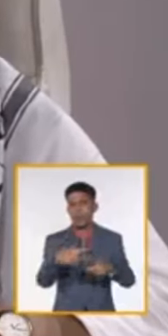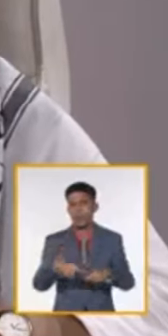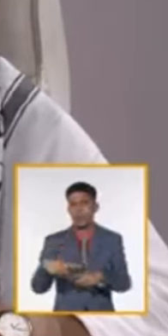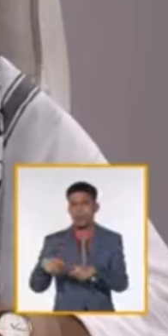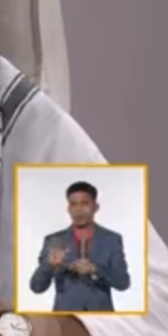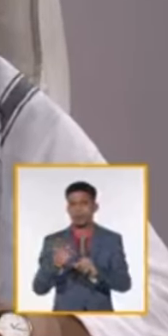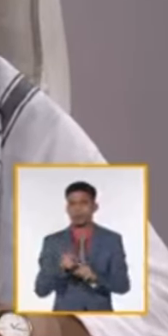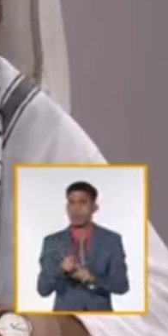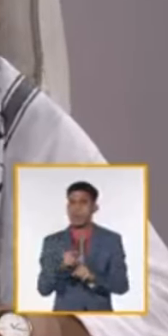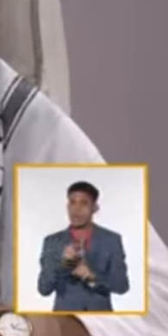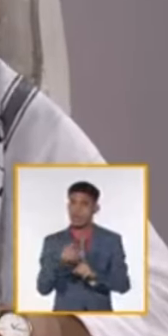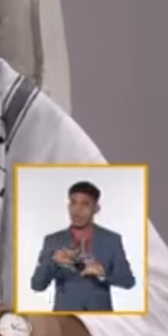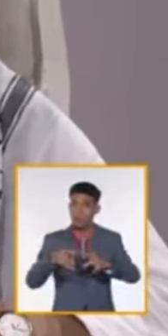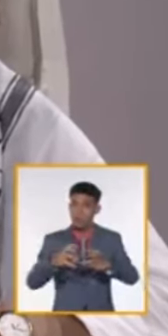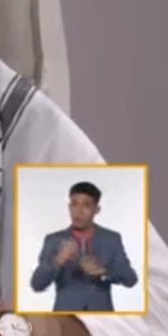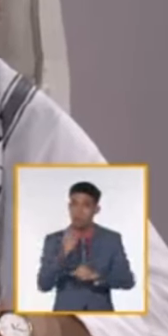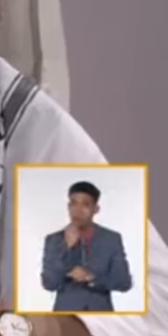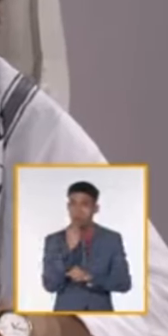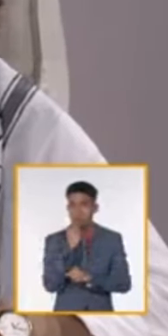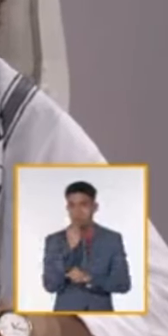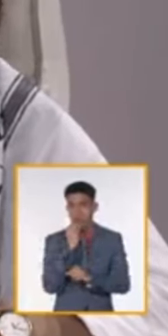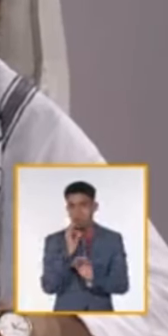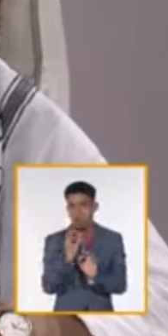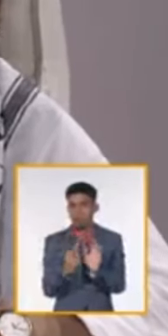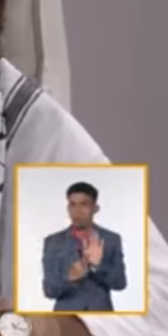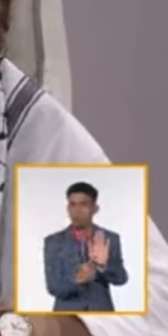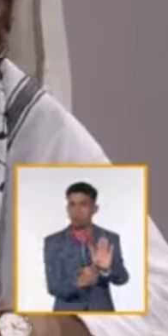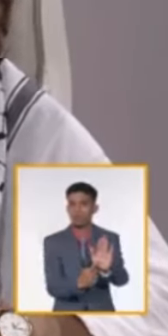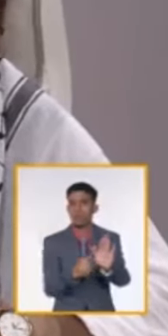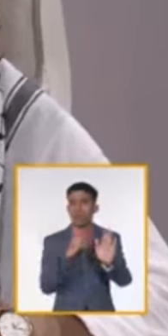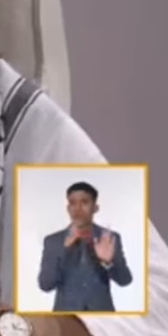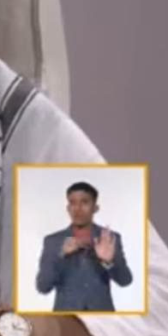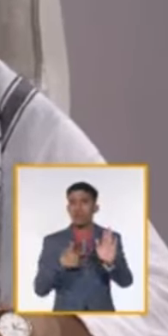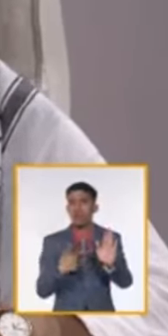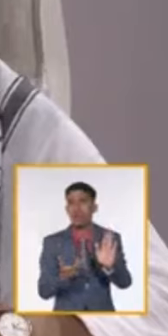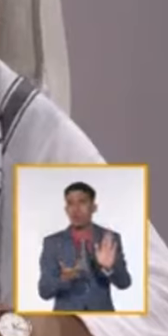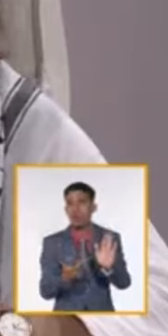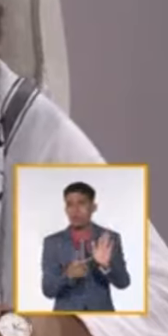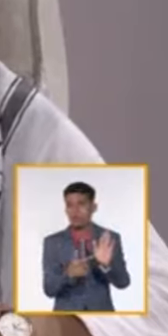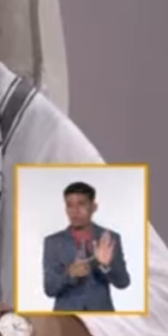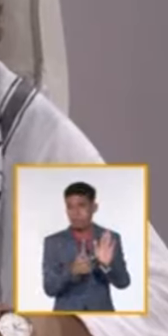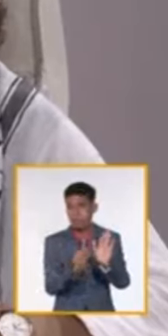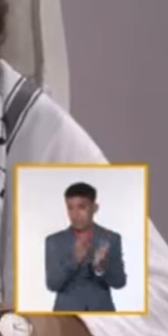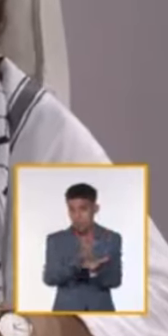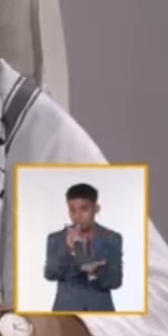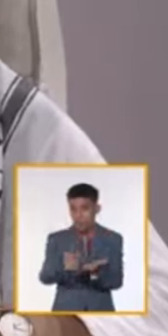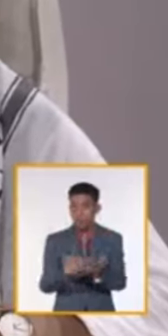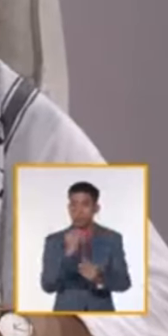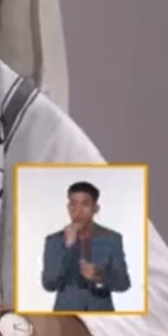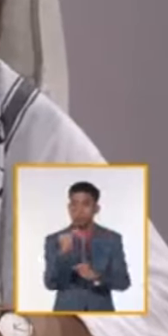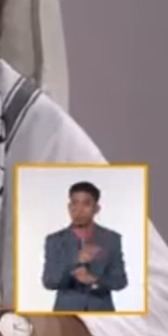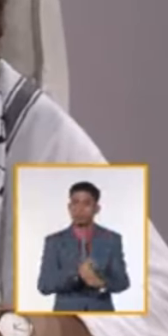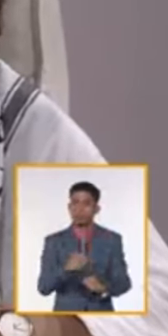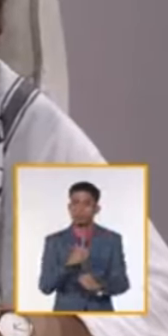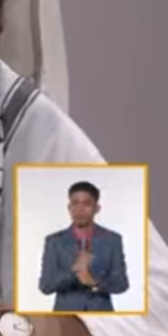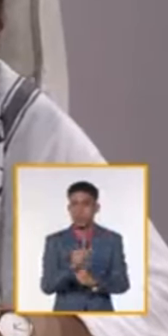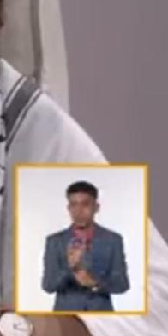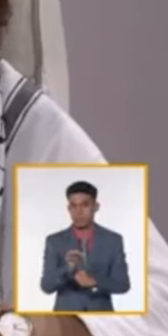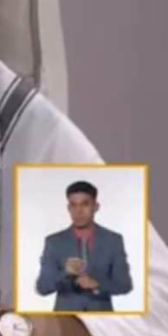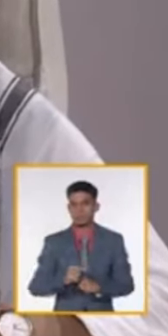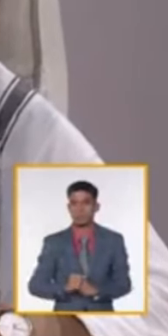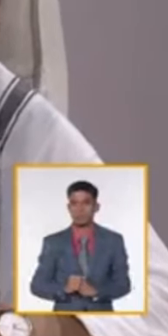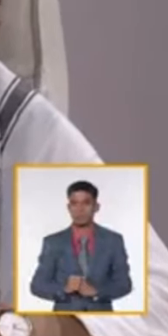una forma de mostrar cuán creativos están siendo los estudiantes para utilizar nuestro poder como